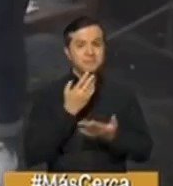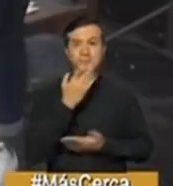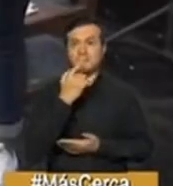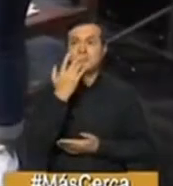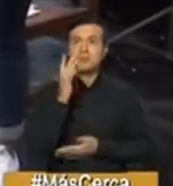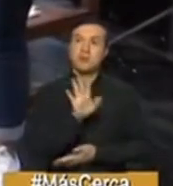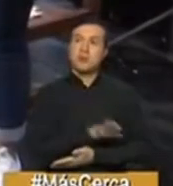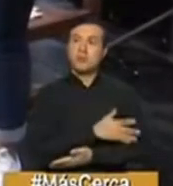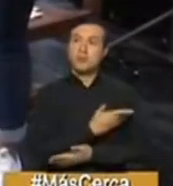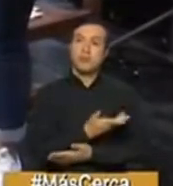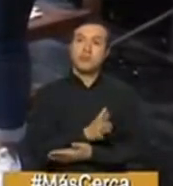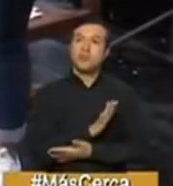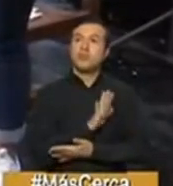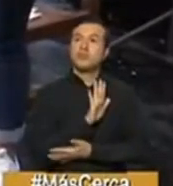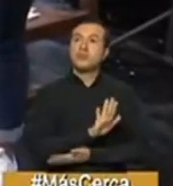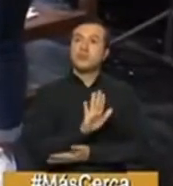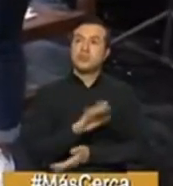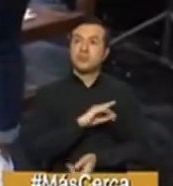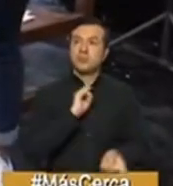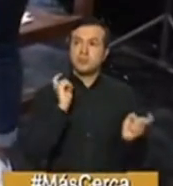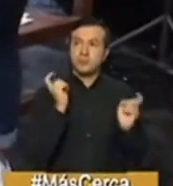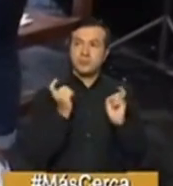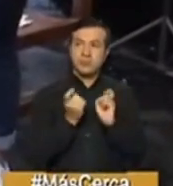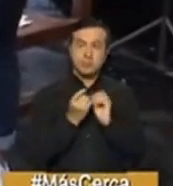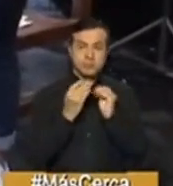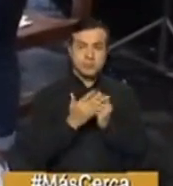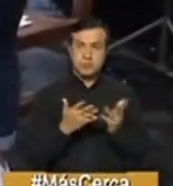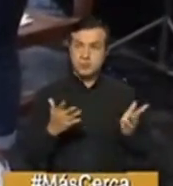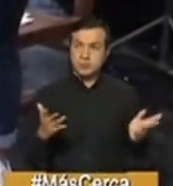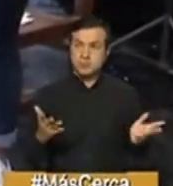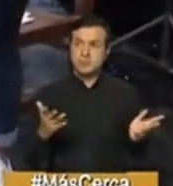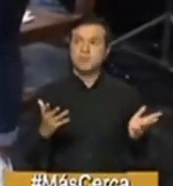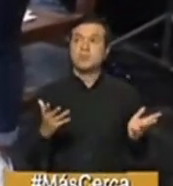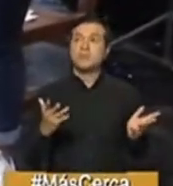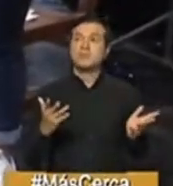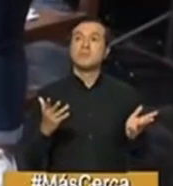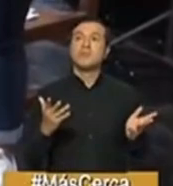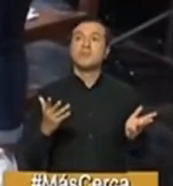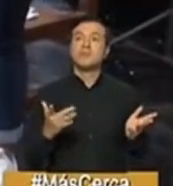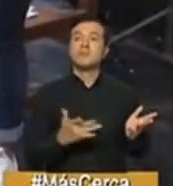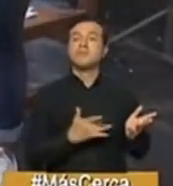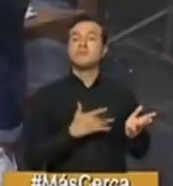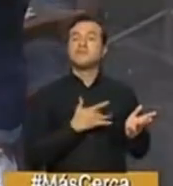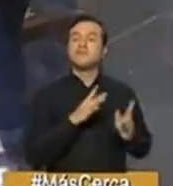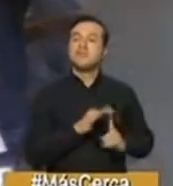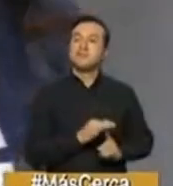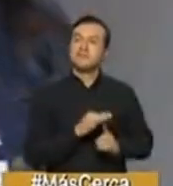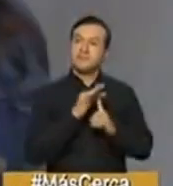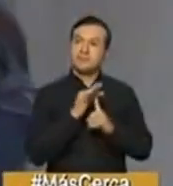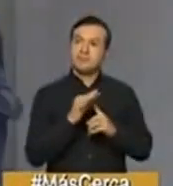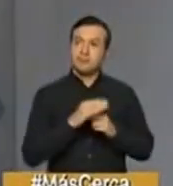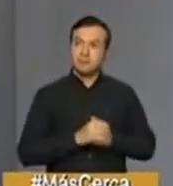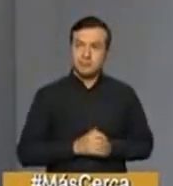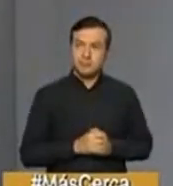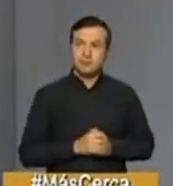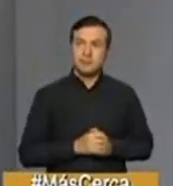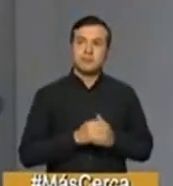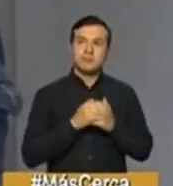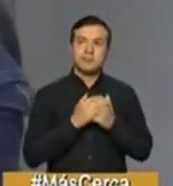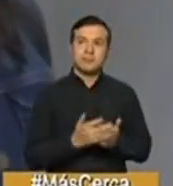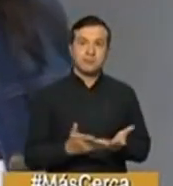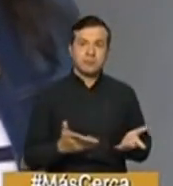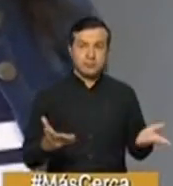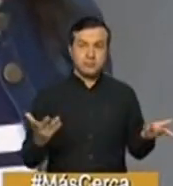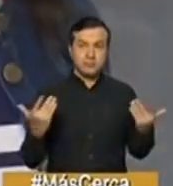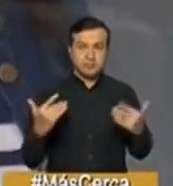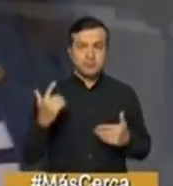Porque la música es algo que te transforma, es algo que te hace ser especial, es algo que